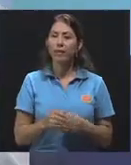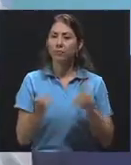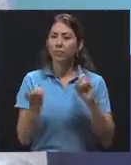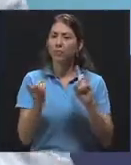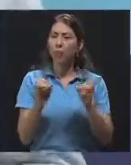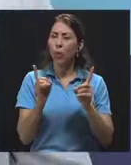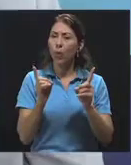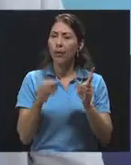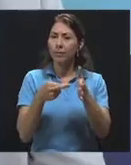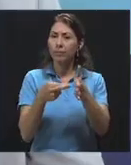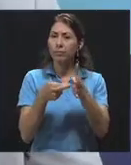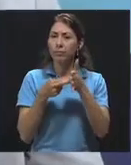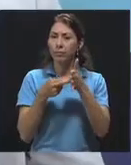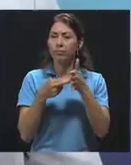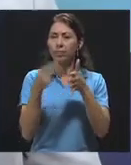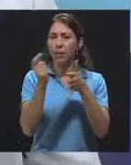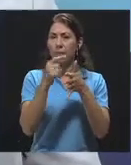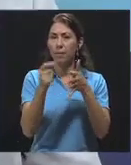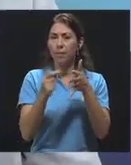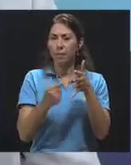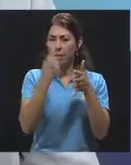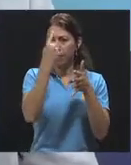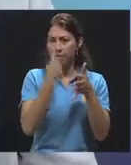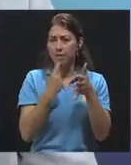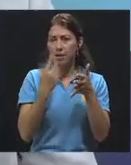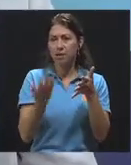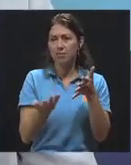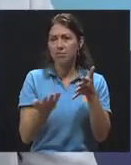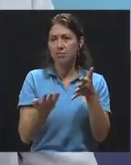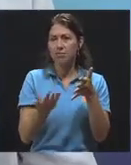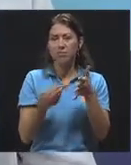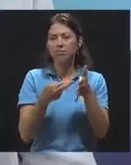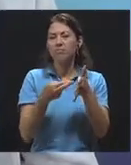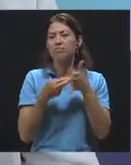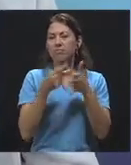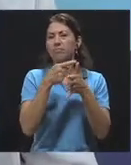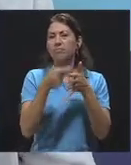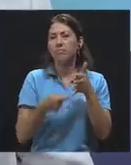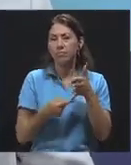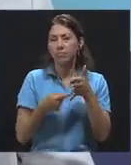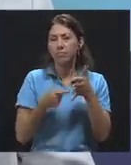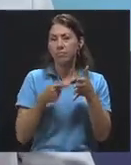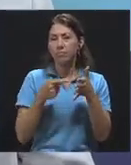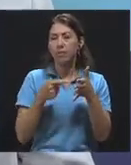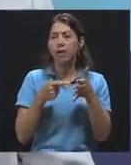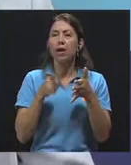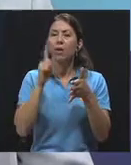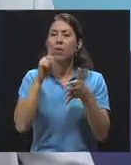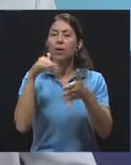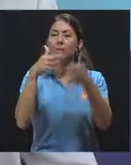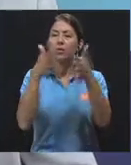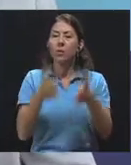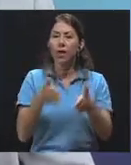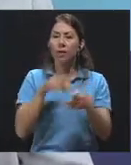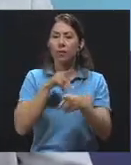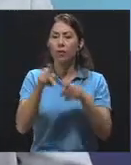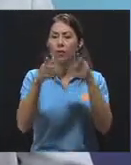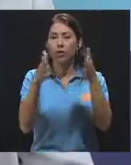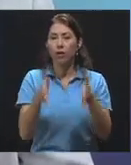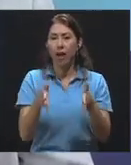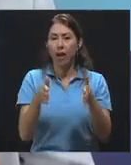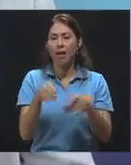a lo básico. ¿Cuál es el perfil del potencial estudiante y